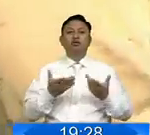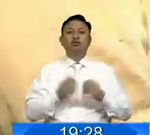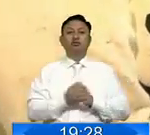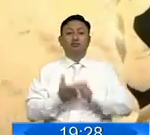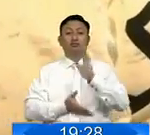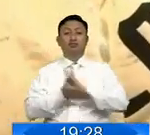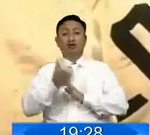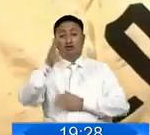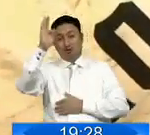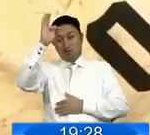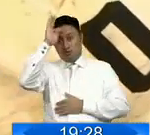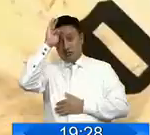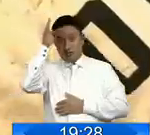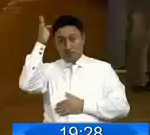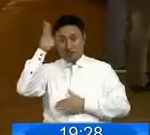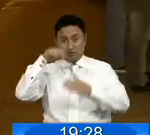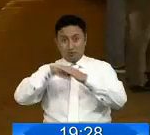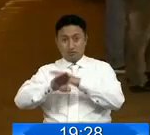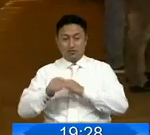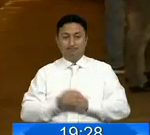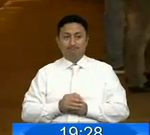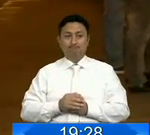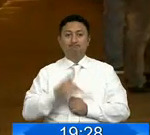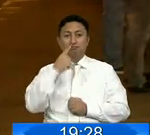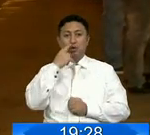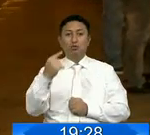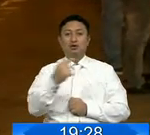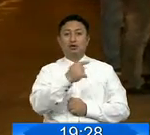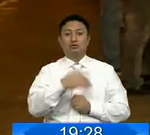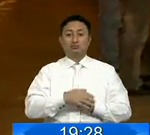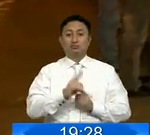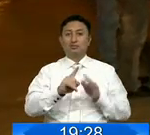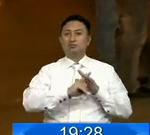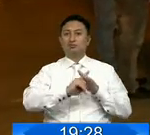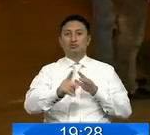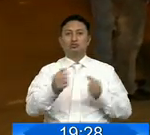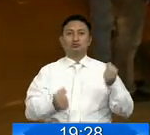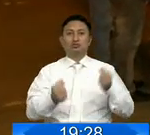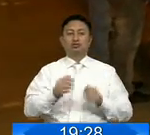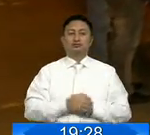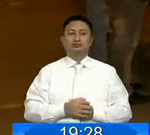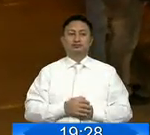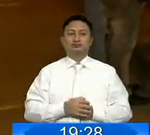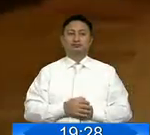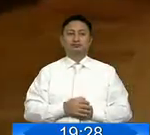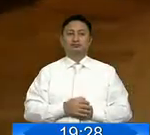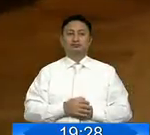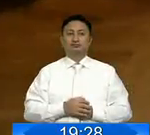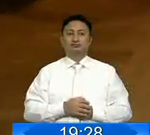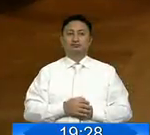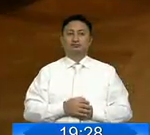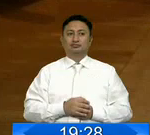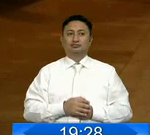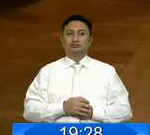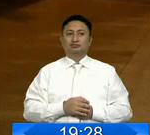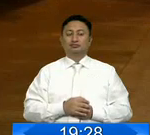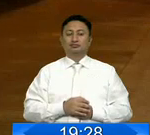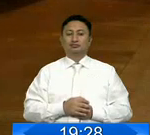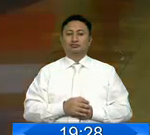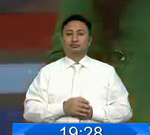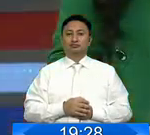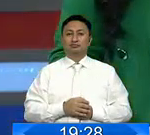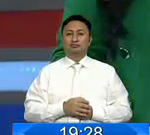una casa de salud. El conductor del vehículo huyó del lugar, informó Carlos Julio Gurumendi.